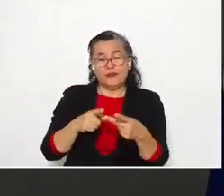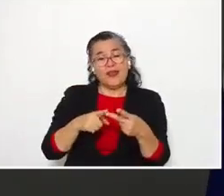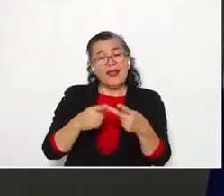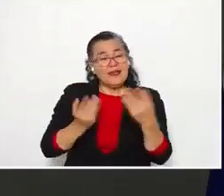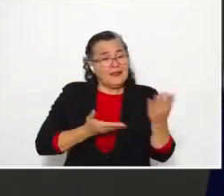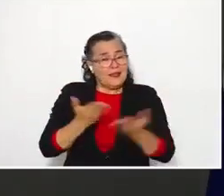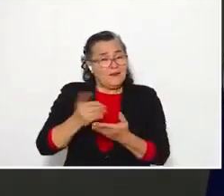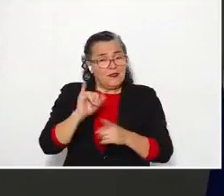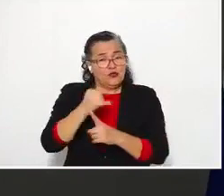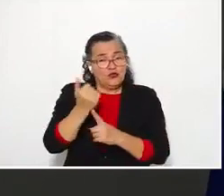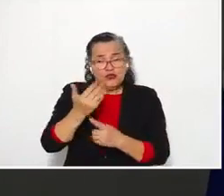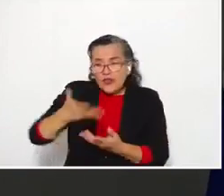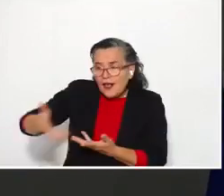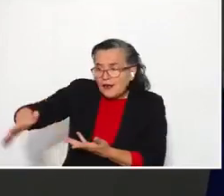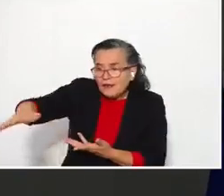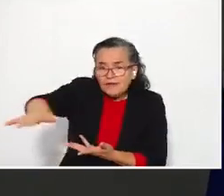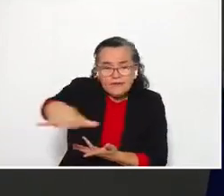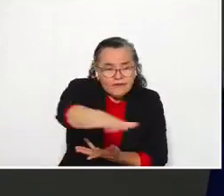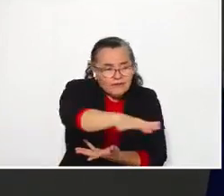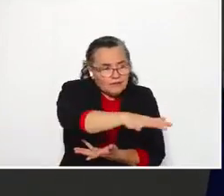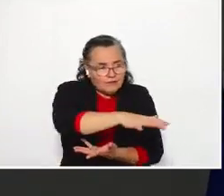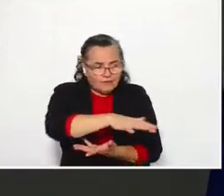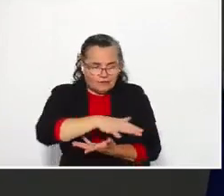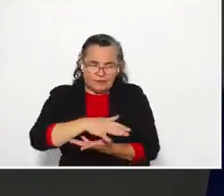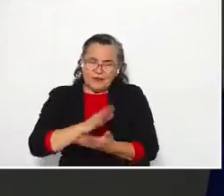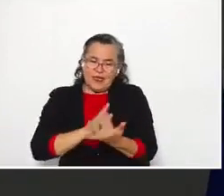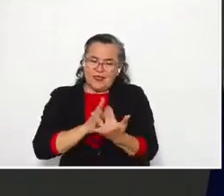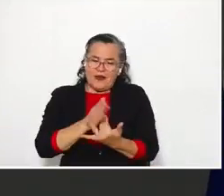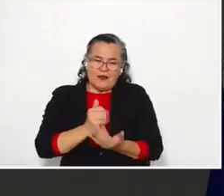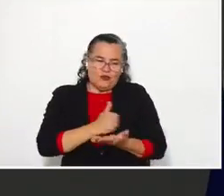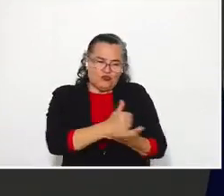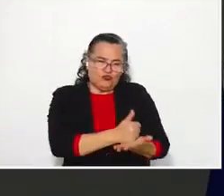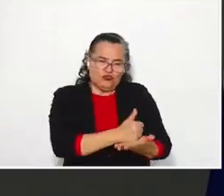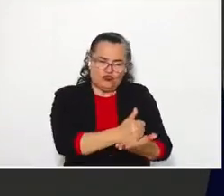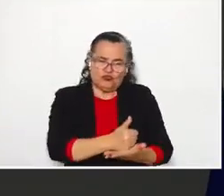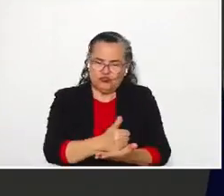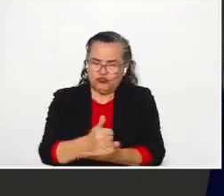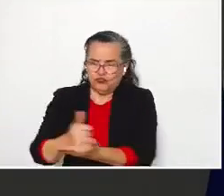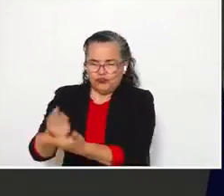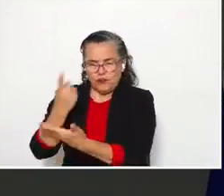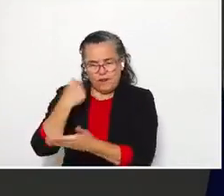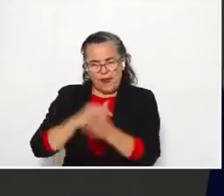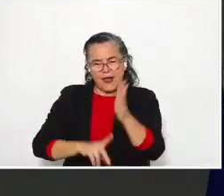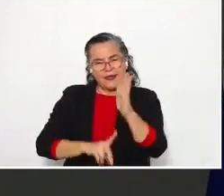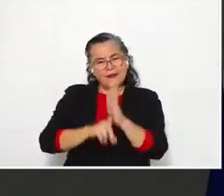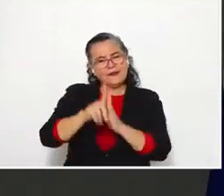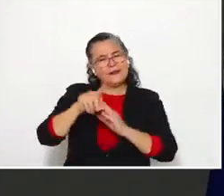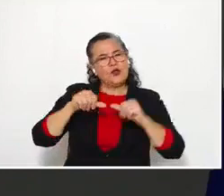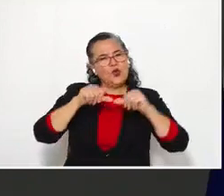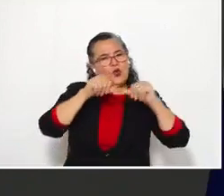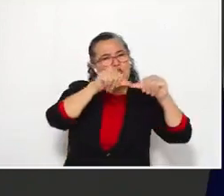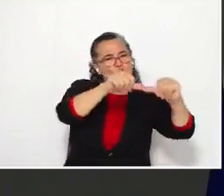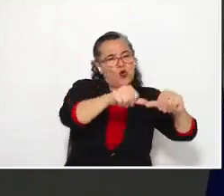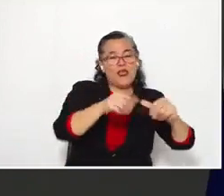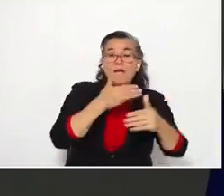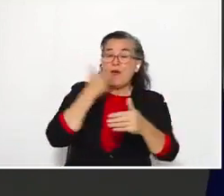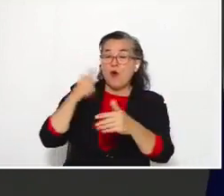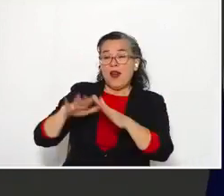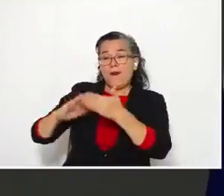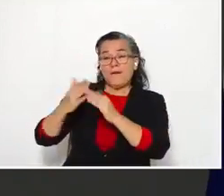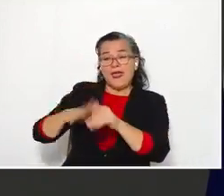a la sociedad, principalmente a través de su contribución al desarrollo sostenible y al mejoramiento de la